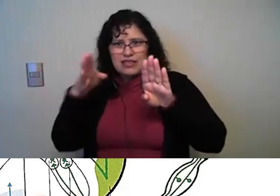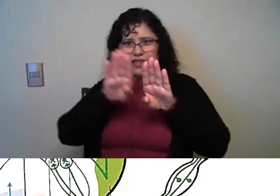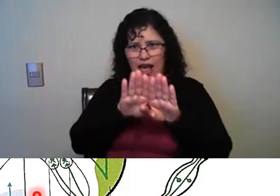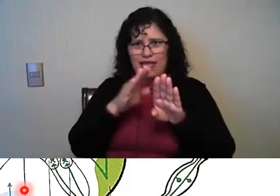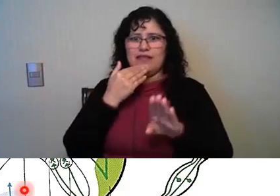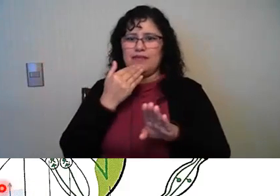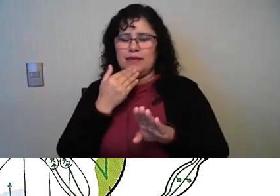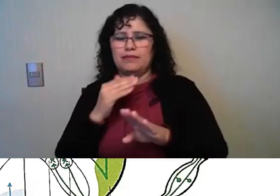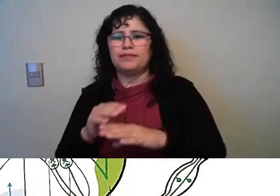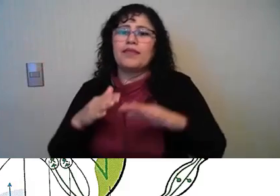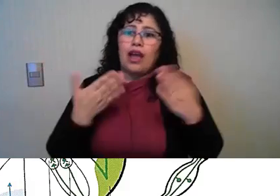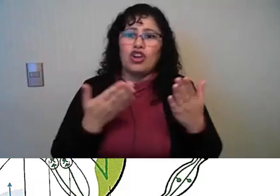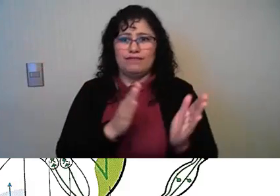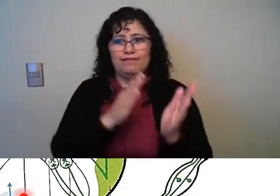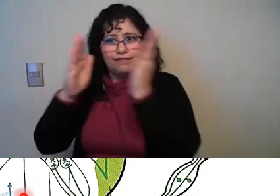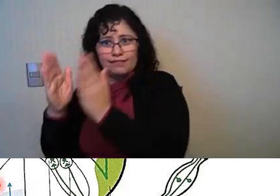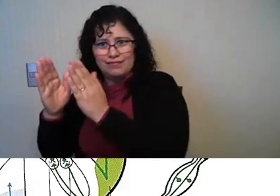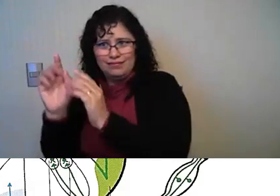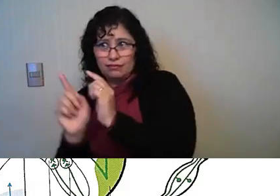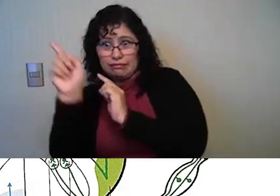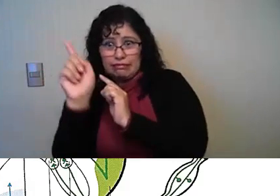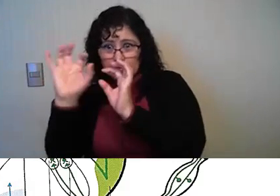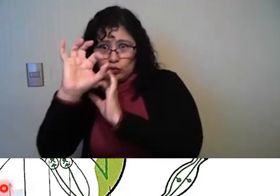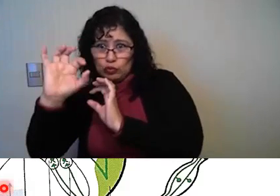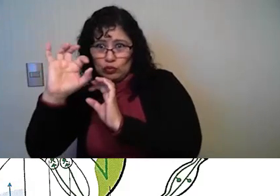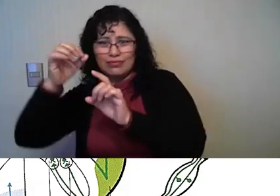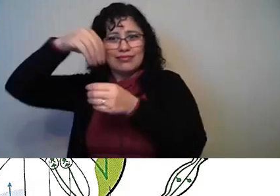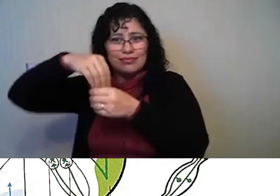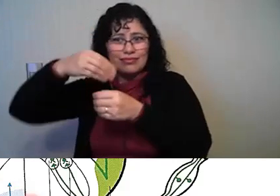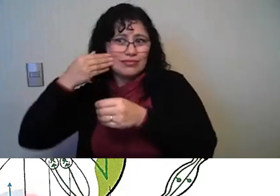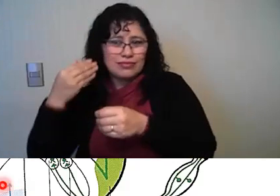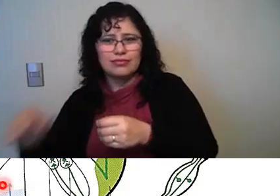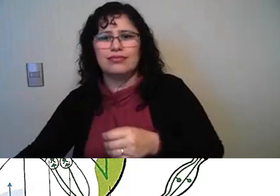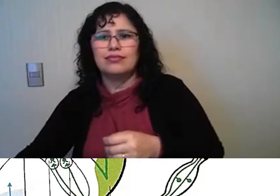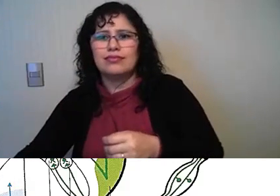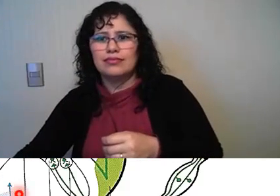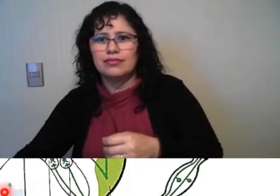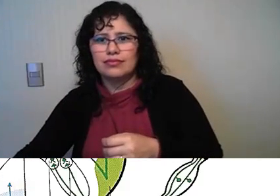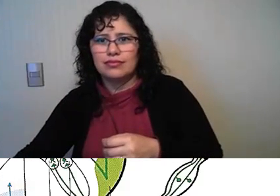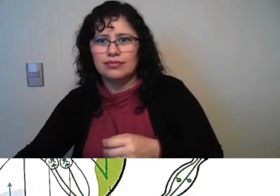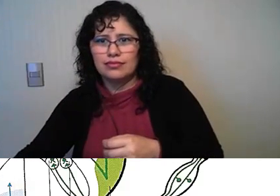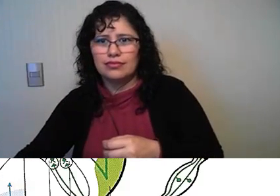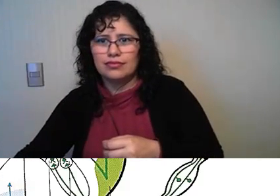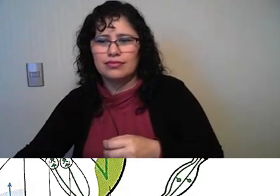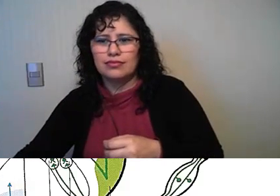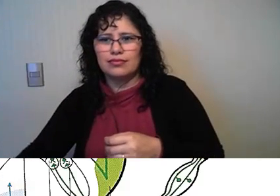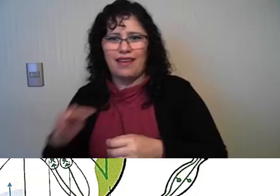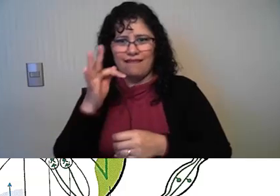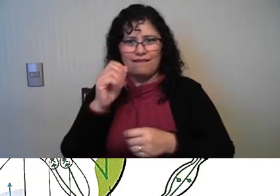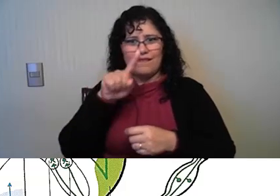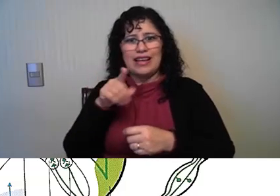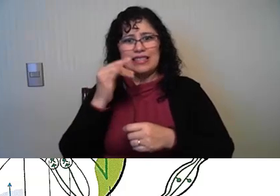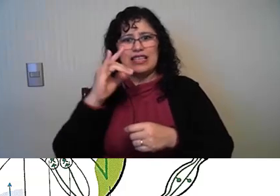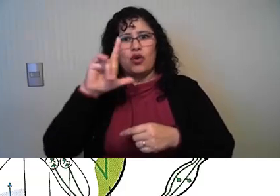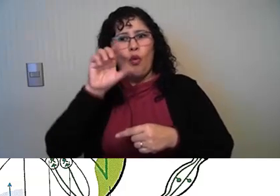nosotros tomamos en cuenta ahora el fascículo cuneiforme y grácil que se observa aquí, lo podemos ver